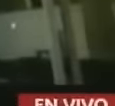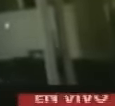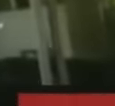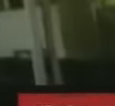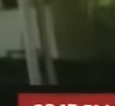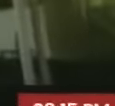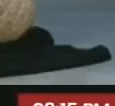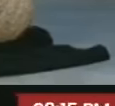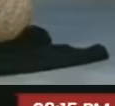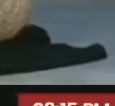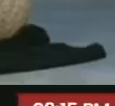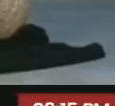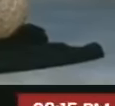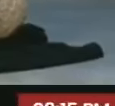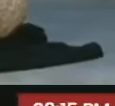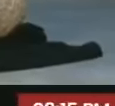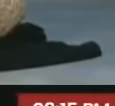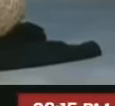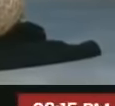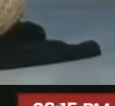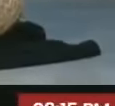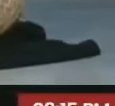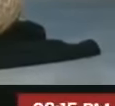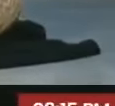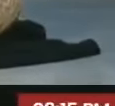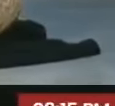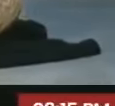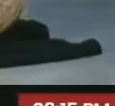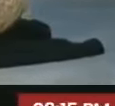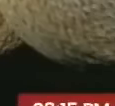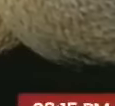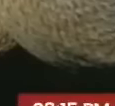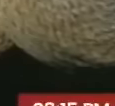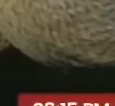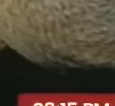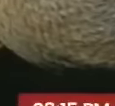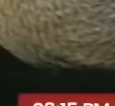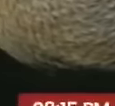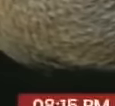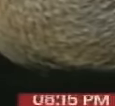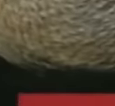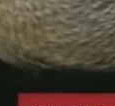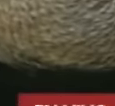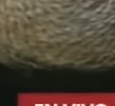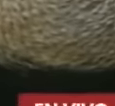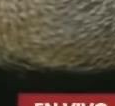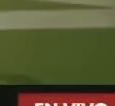puesto de manifiesto en los últimos tiempos, sirviendo de identidad al pueblo monaguense.